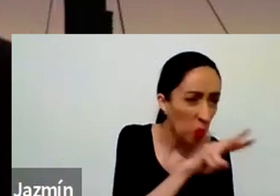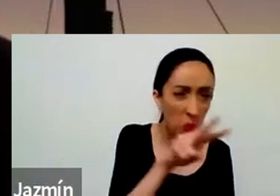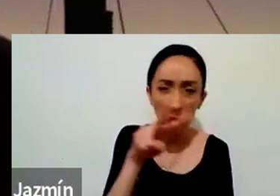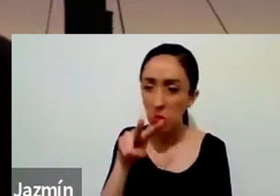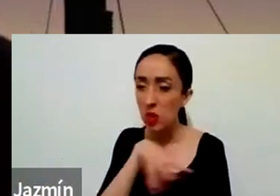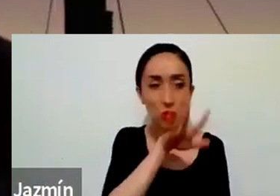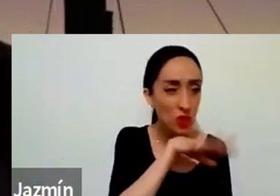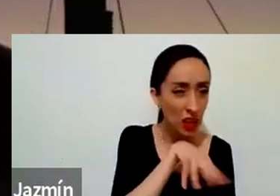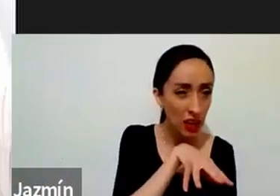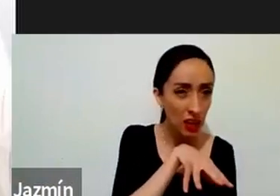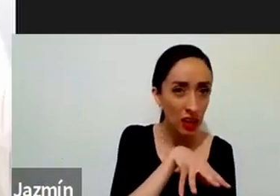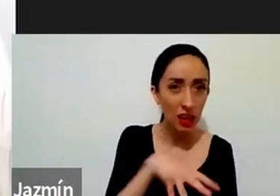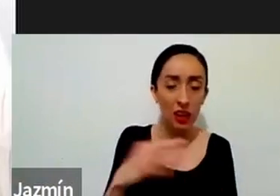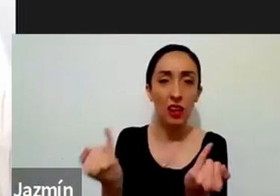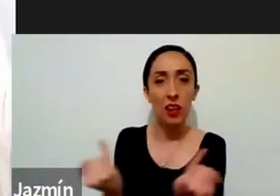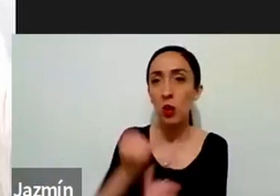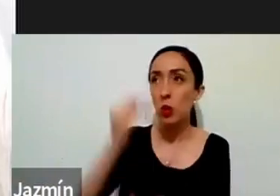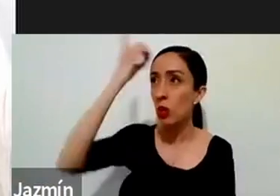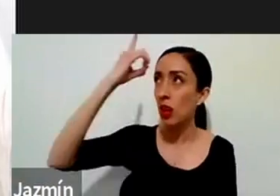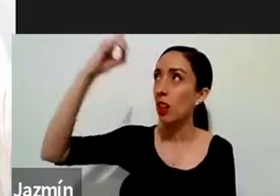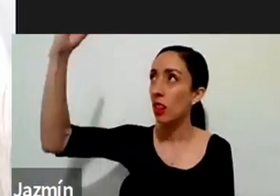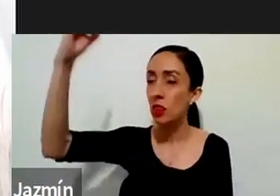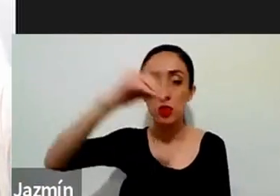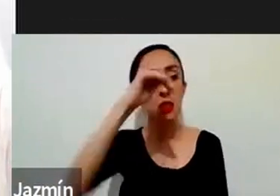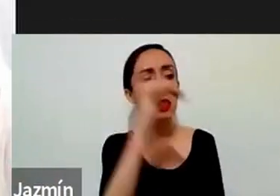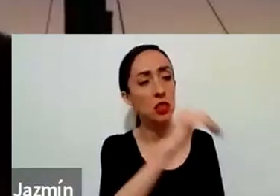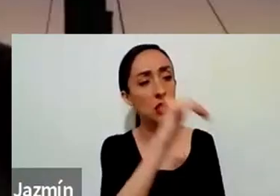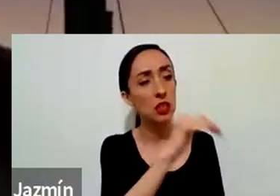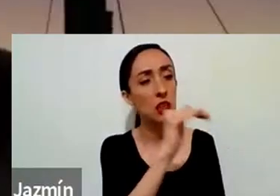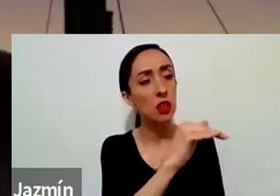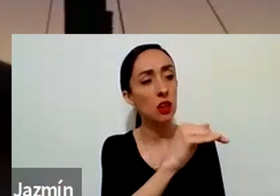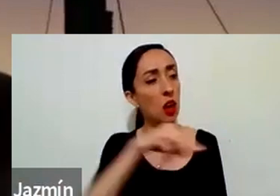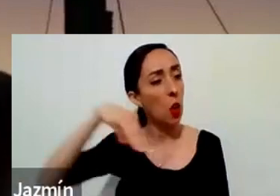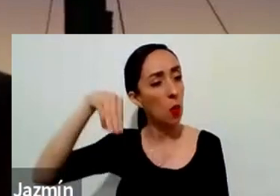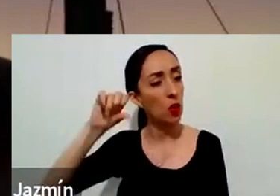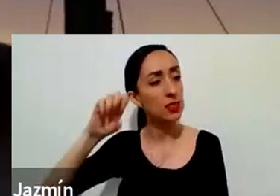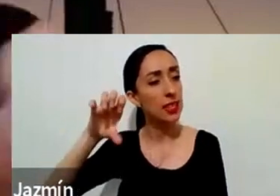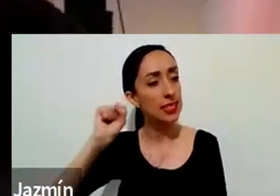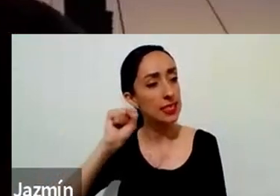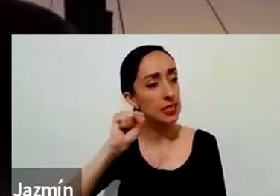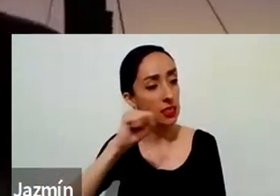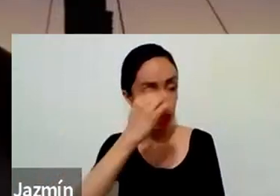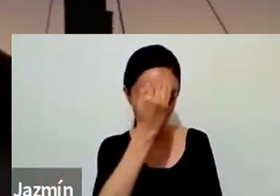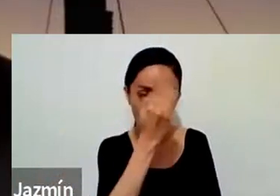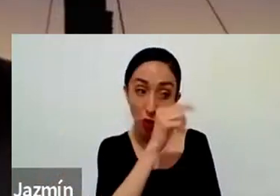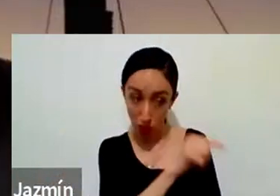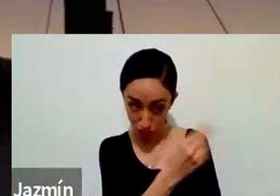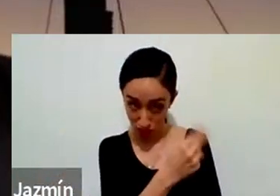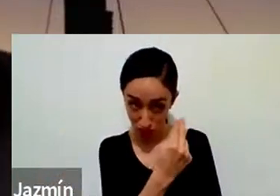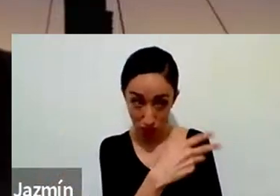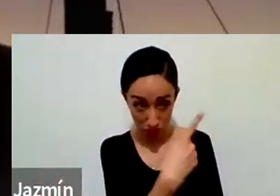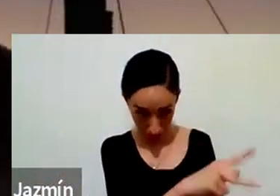Dios lo llama por su nombre. Y yo creo que asimismo, en este retiro de